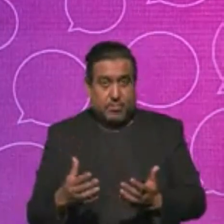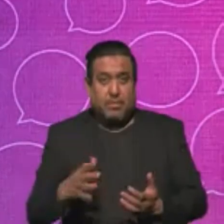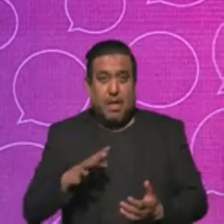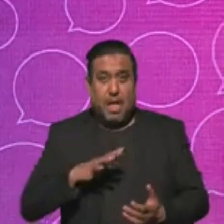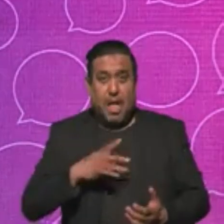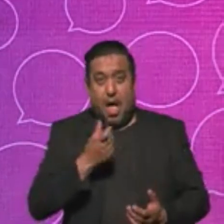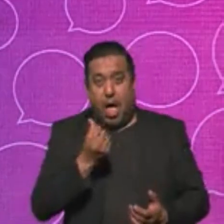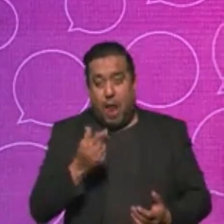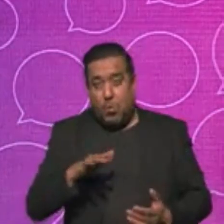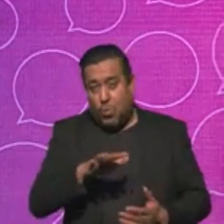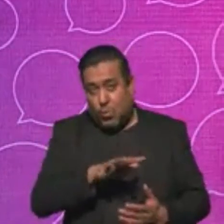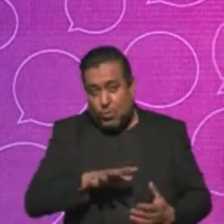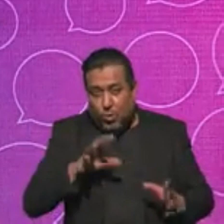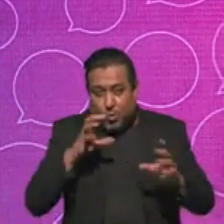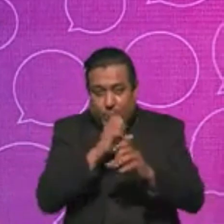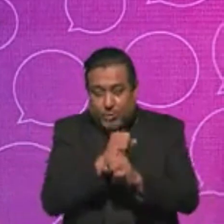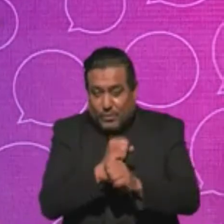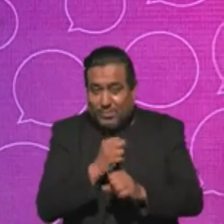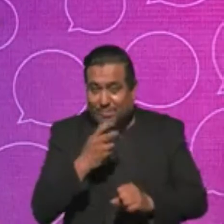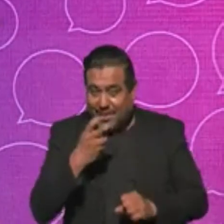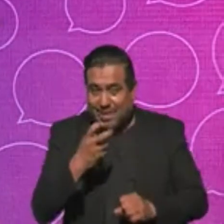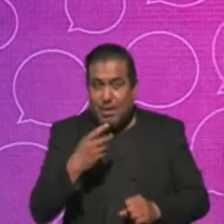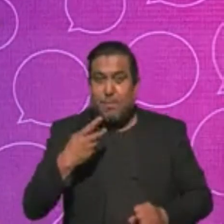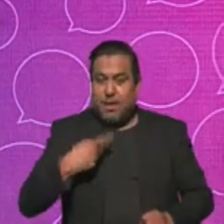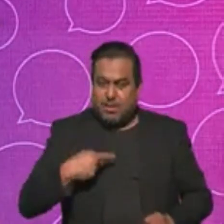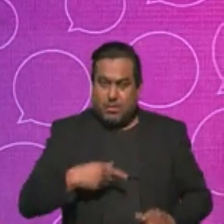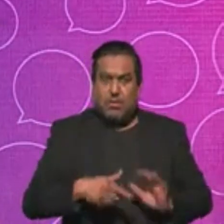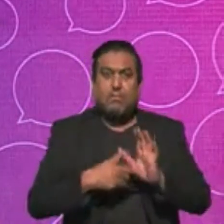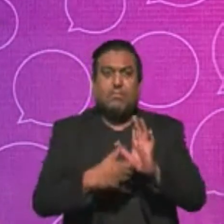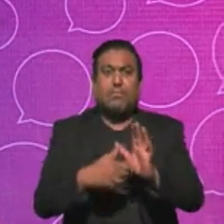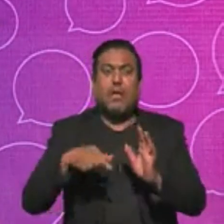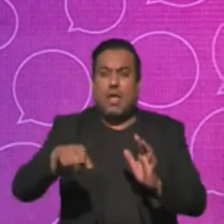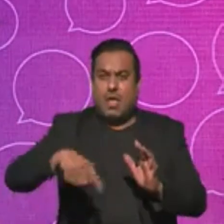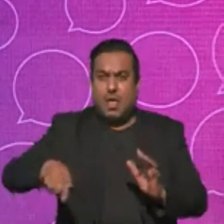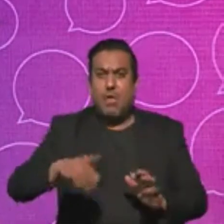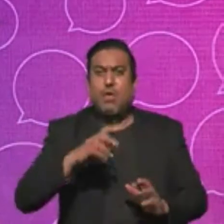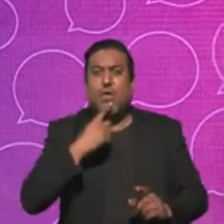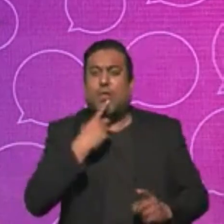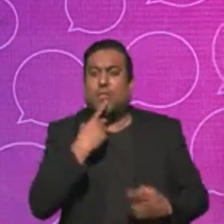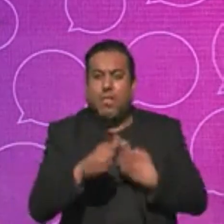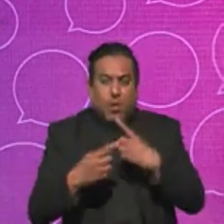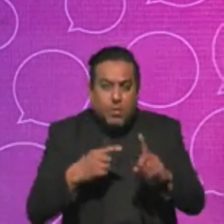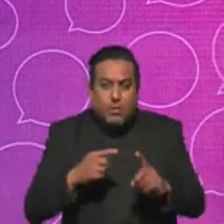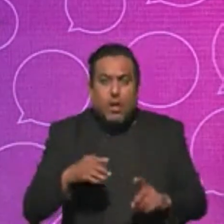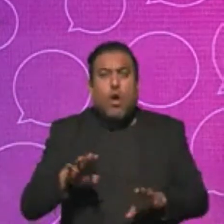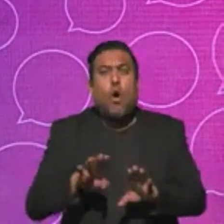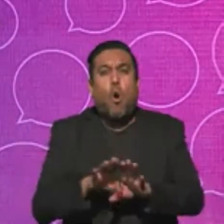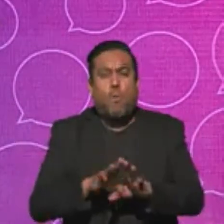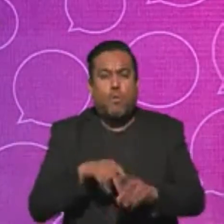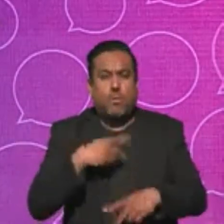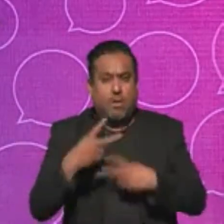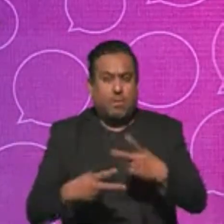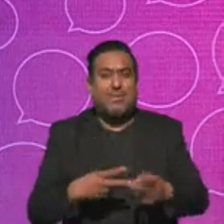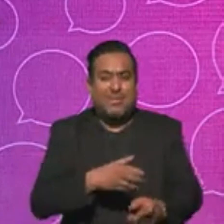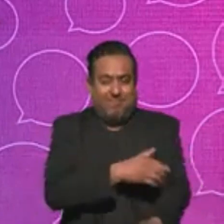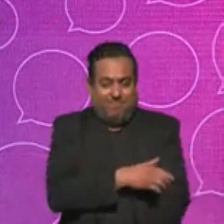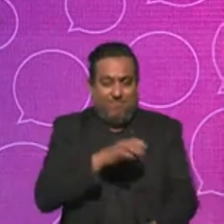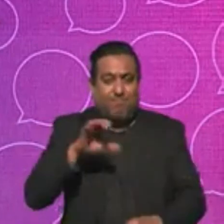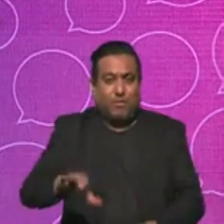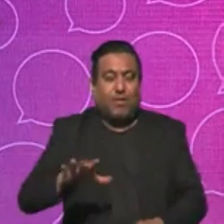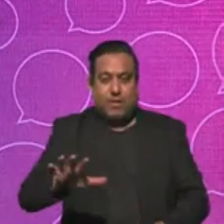negra Hay que garantizar que el ciudadano pueda realmente denunciar Y eso lo vamos a hacer involucrando empoderando al